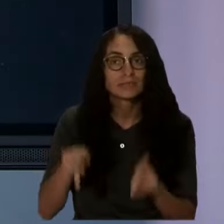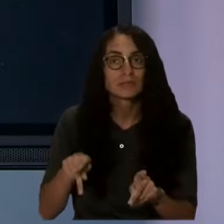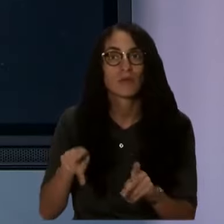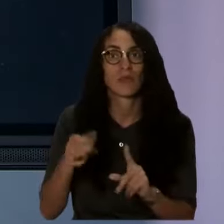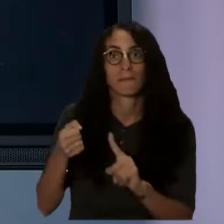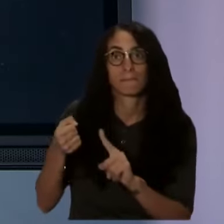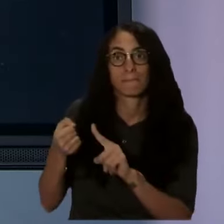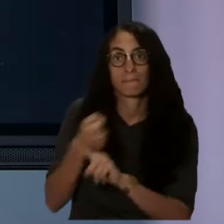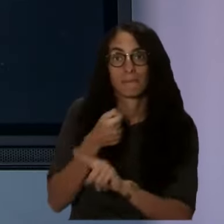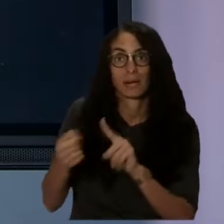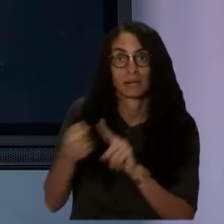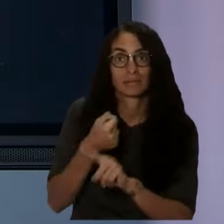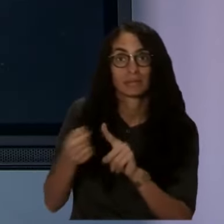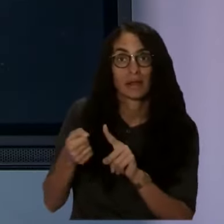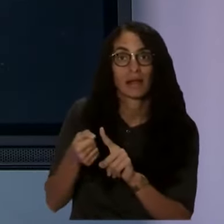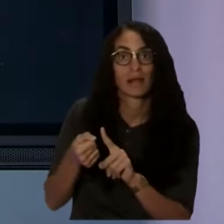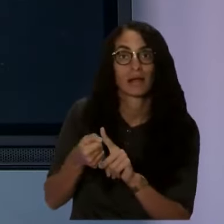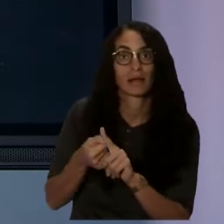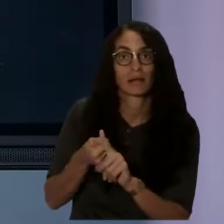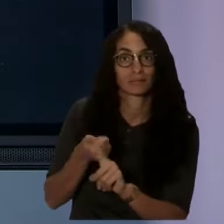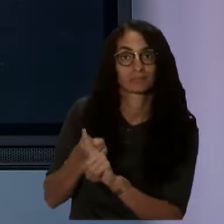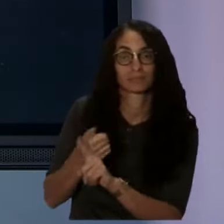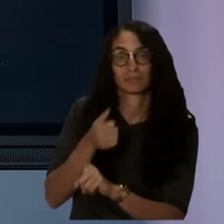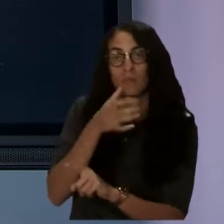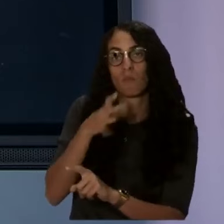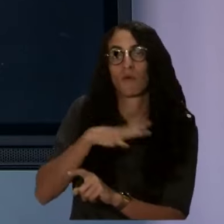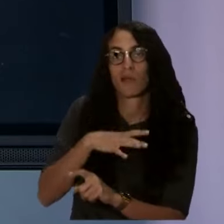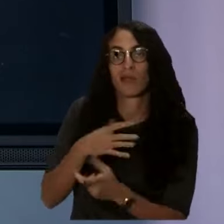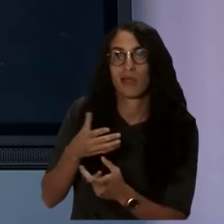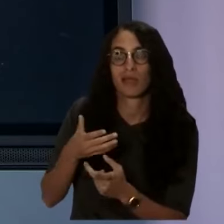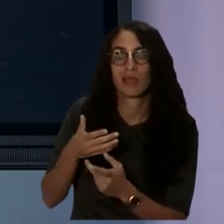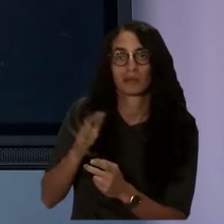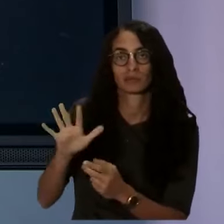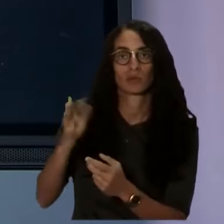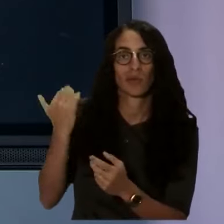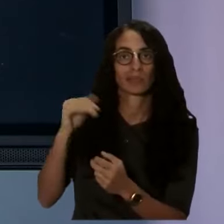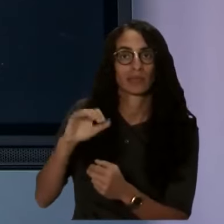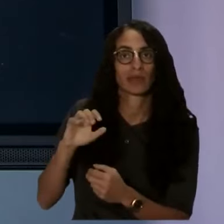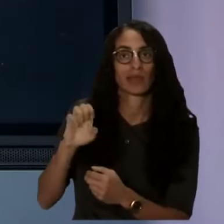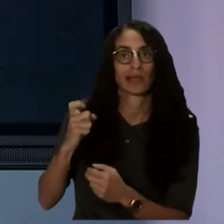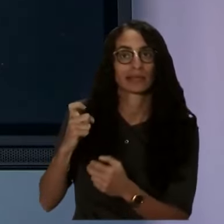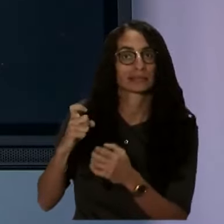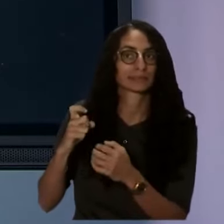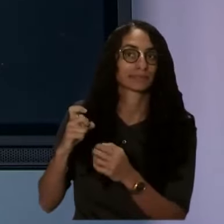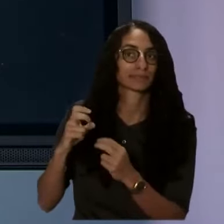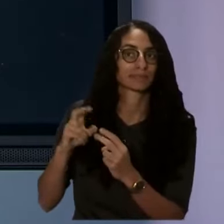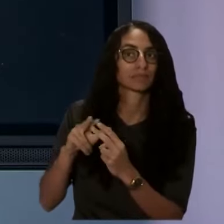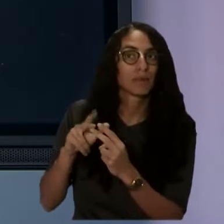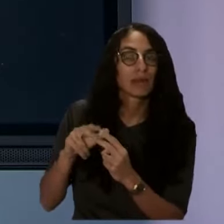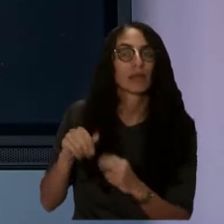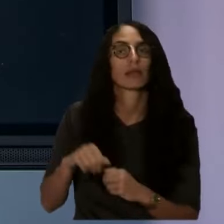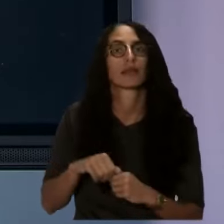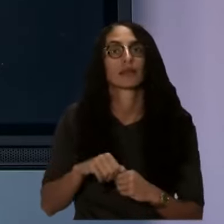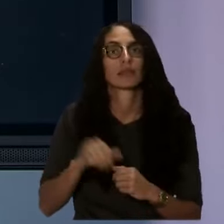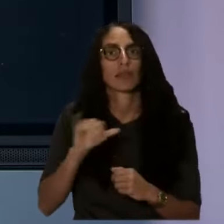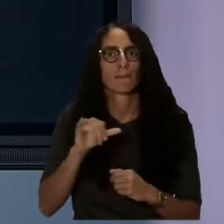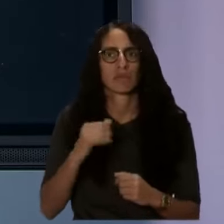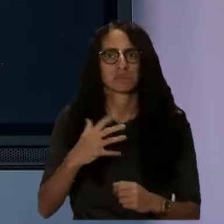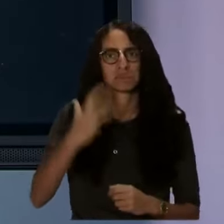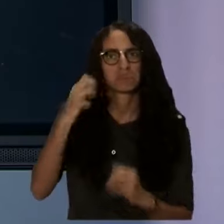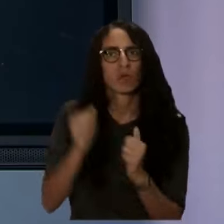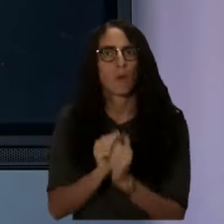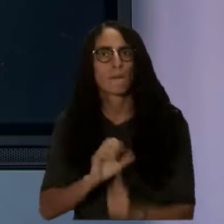maltrata a a a la persona que verdad qui fue su pareja también se puso jaquetón con el compañero que está